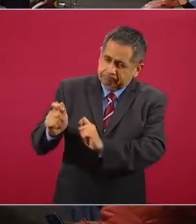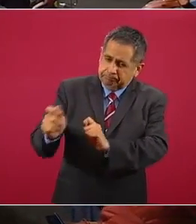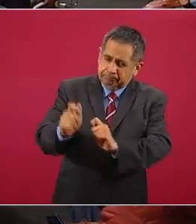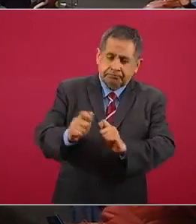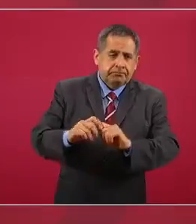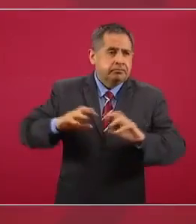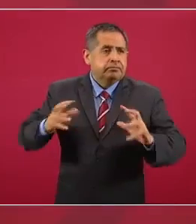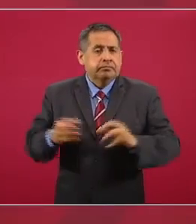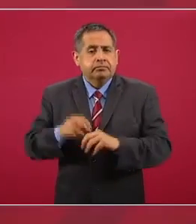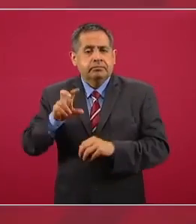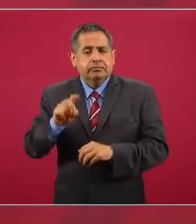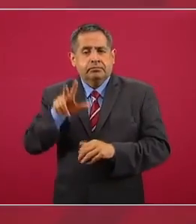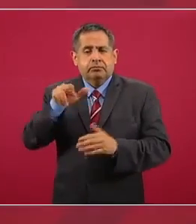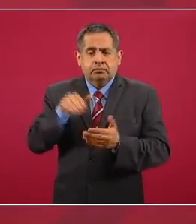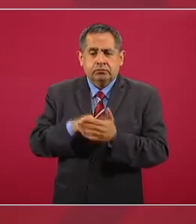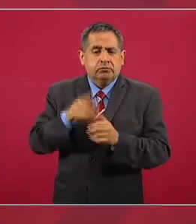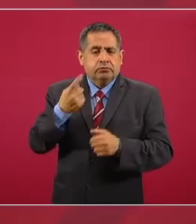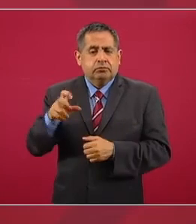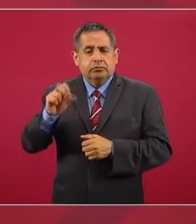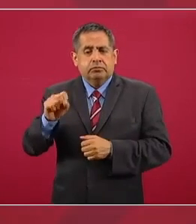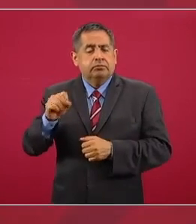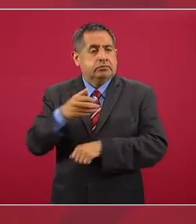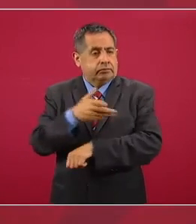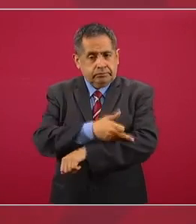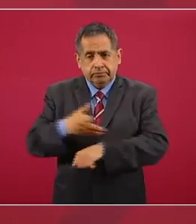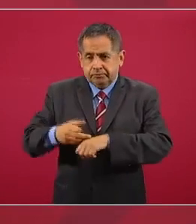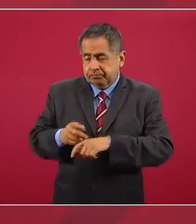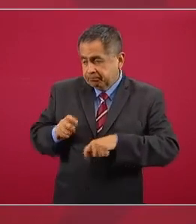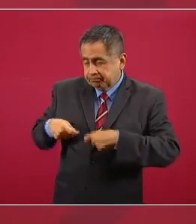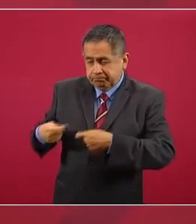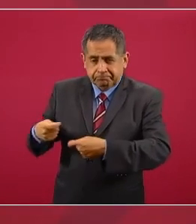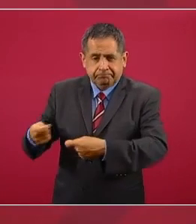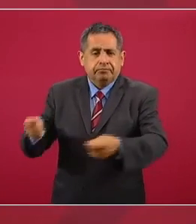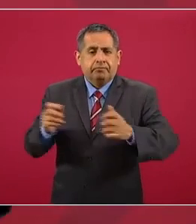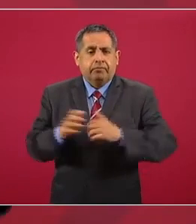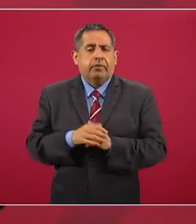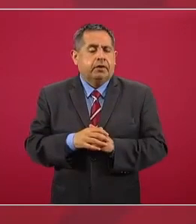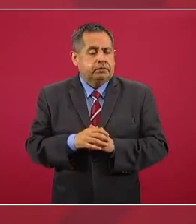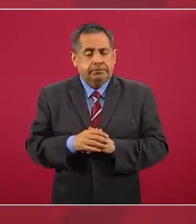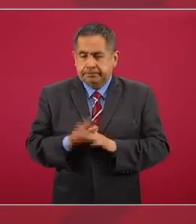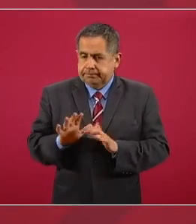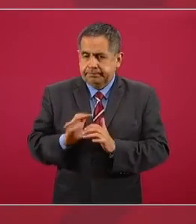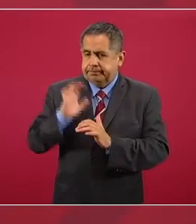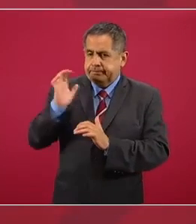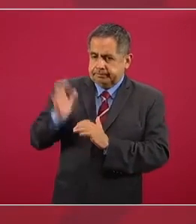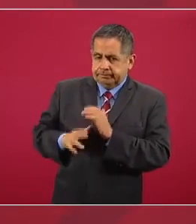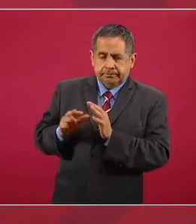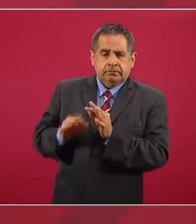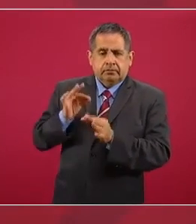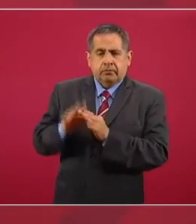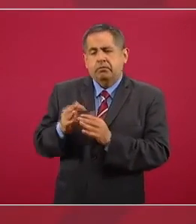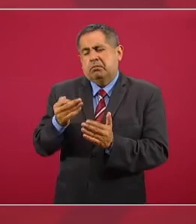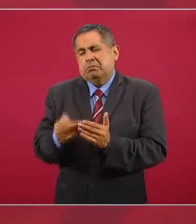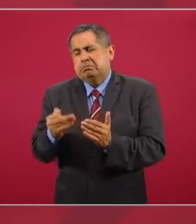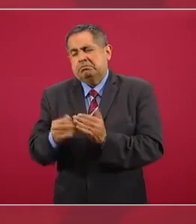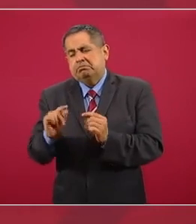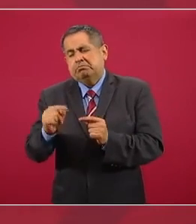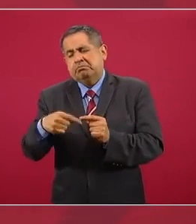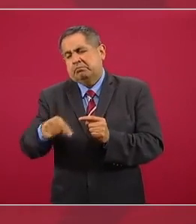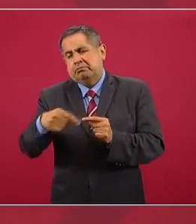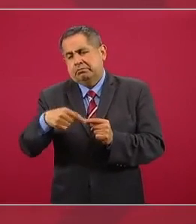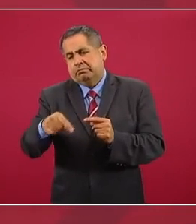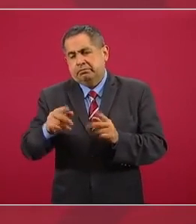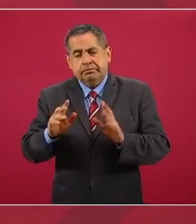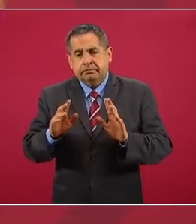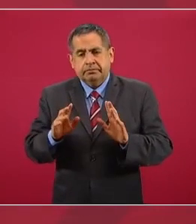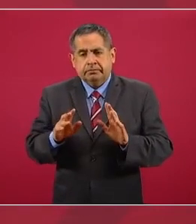a 38.160 familias. Entonces cerramos esa ahí, nos quedan por entregar de esa, ya